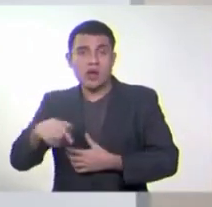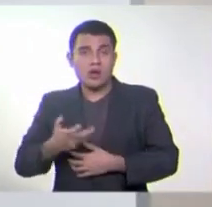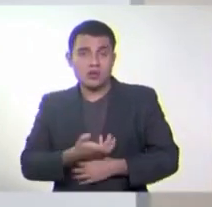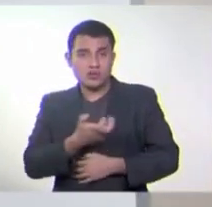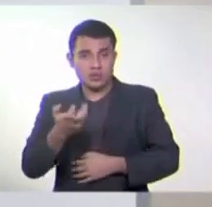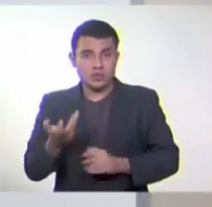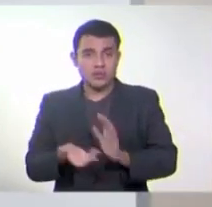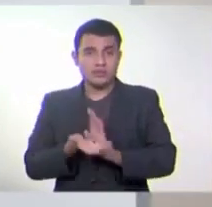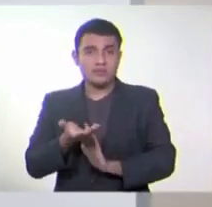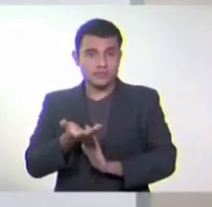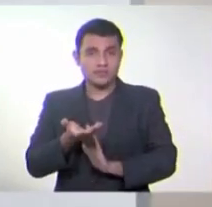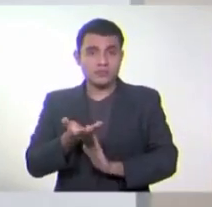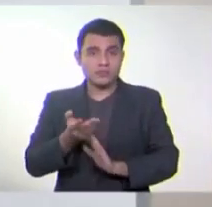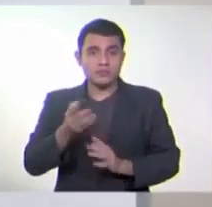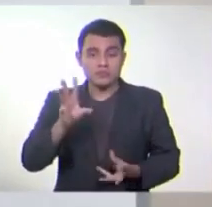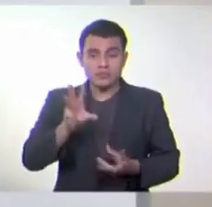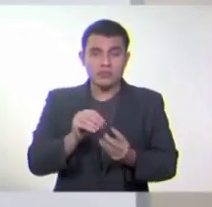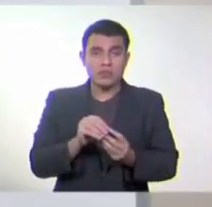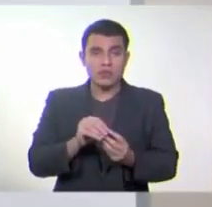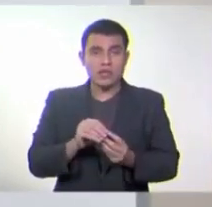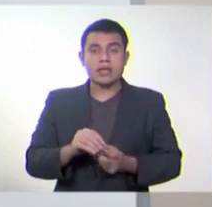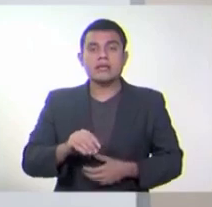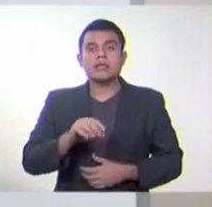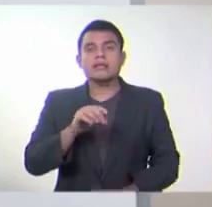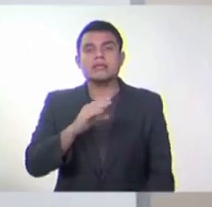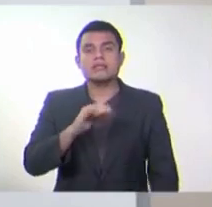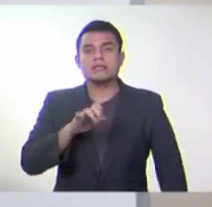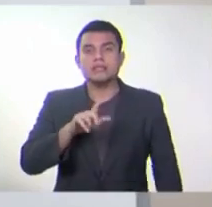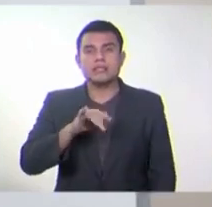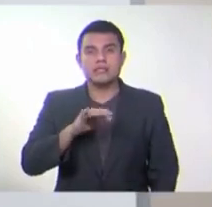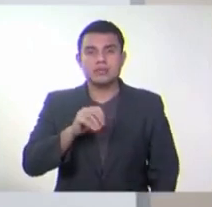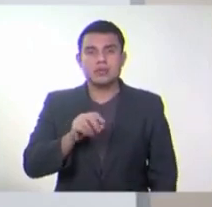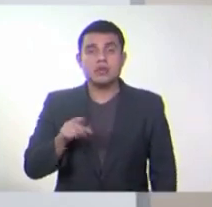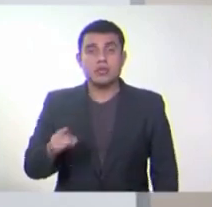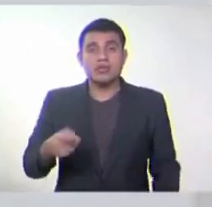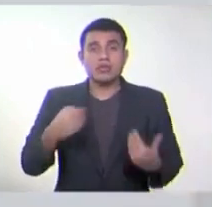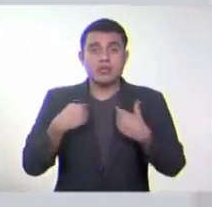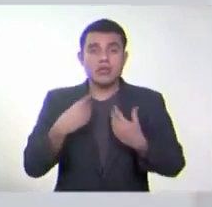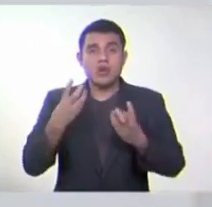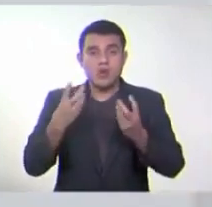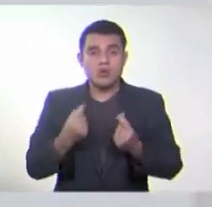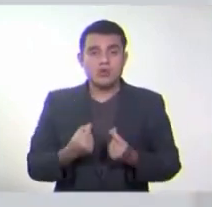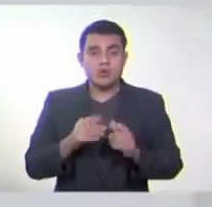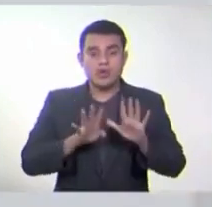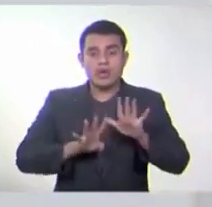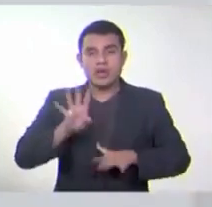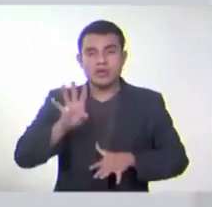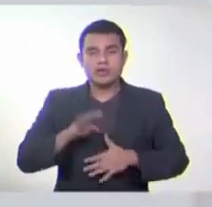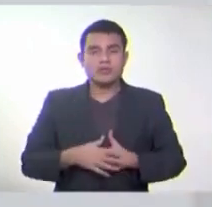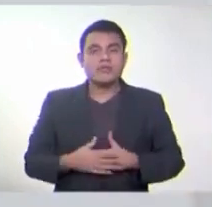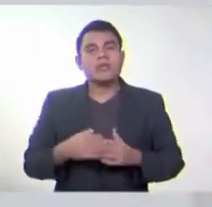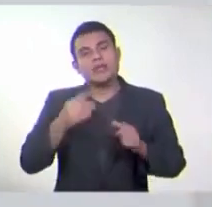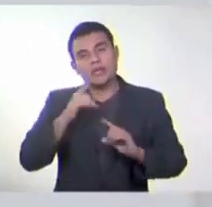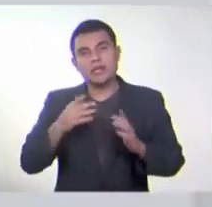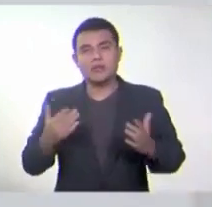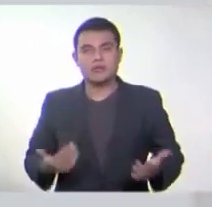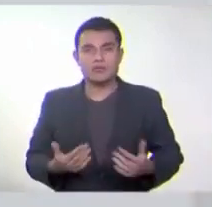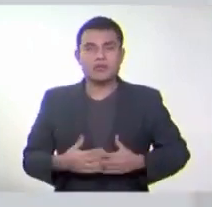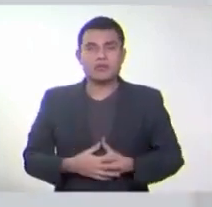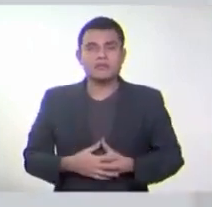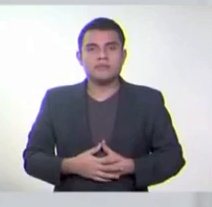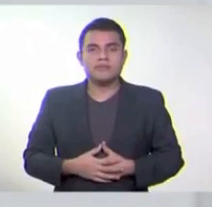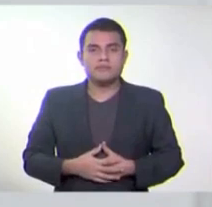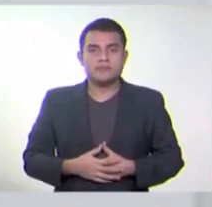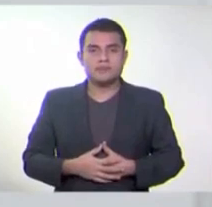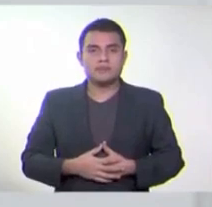la configuración electrónica del silicio. Él tiene un número atómico de 14, por tanto tiene